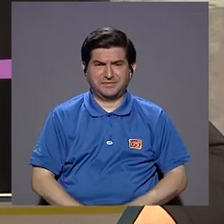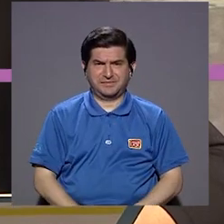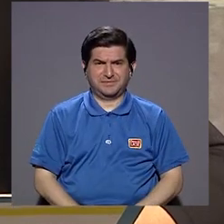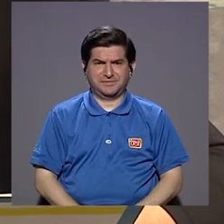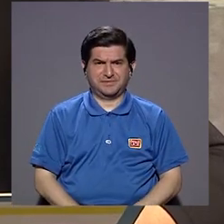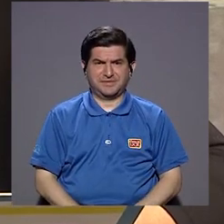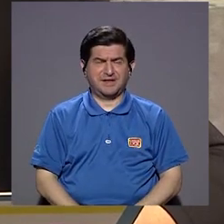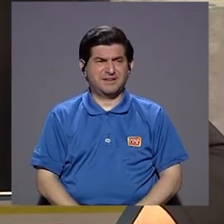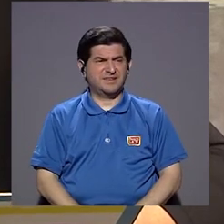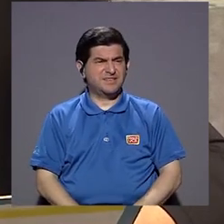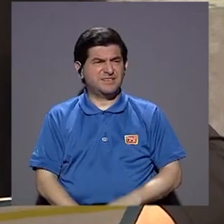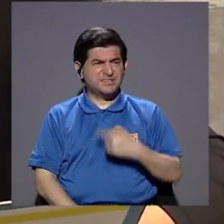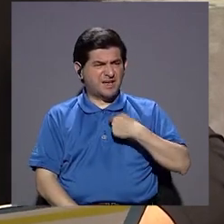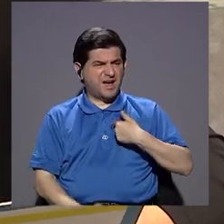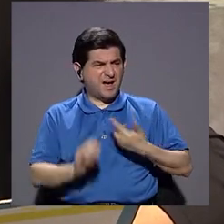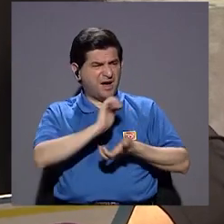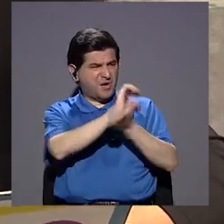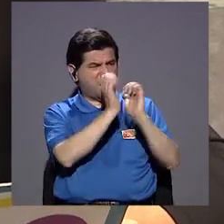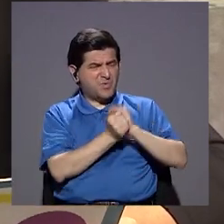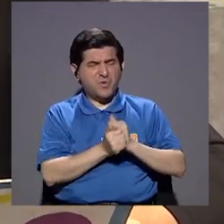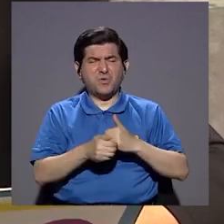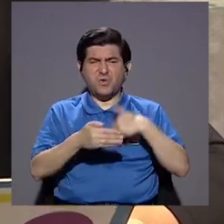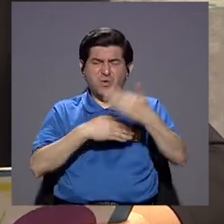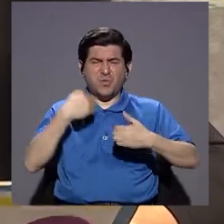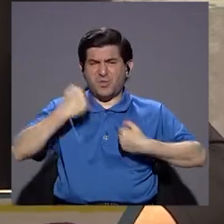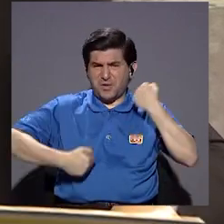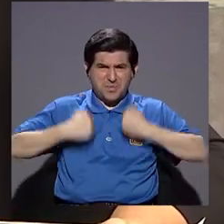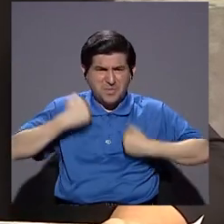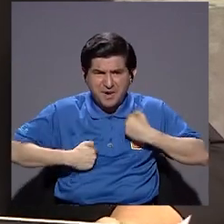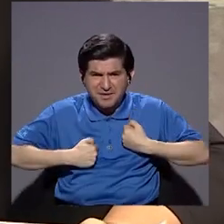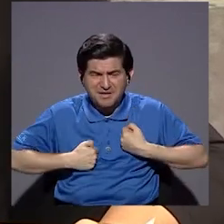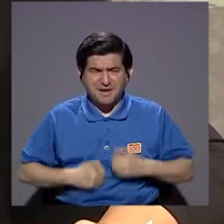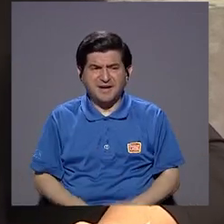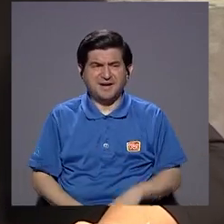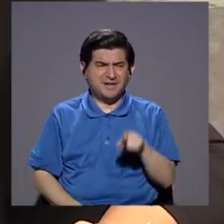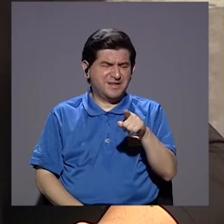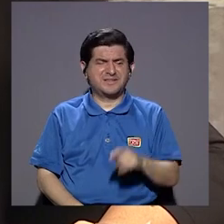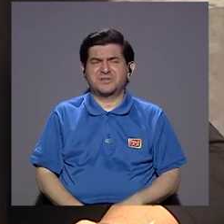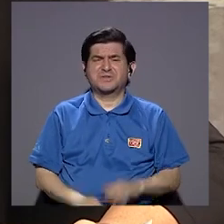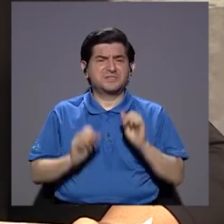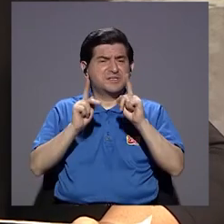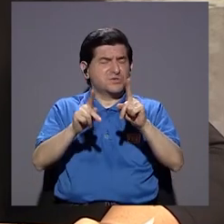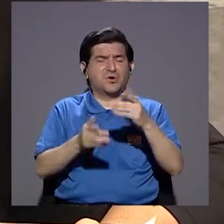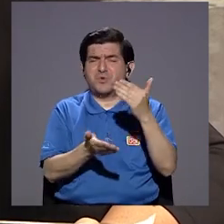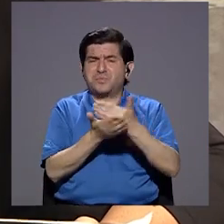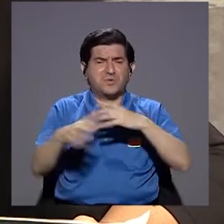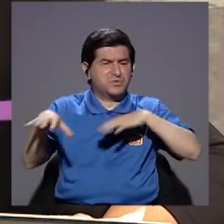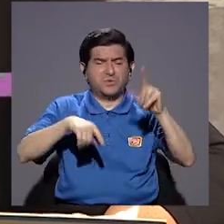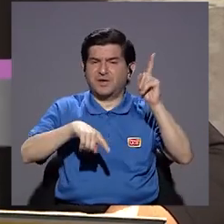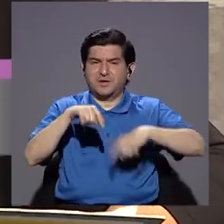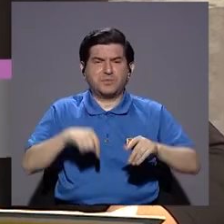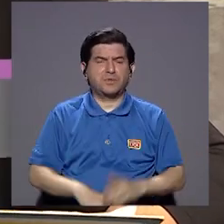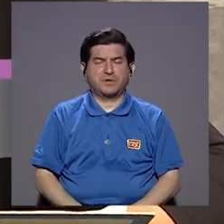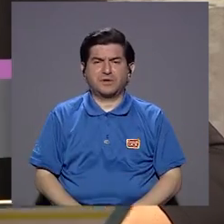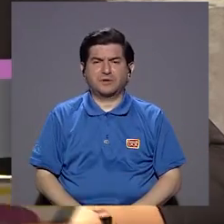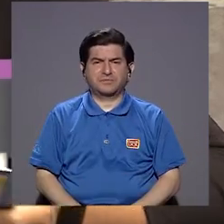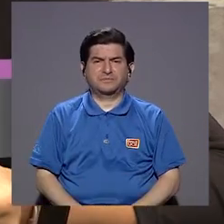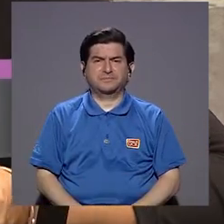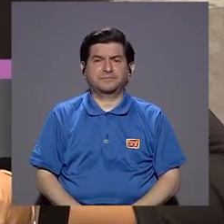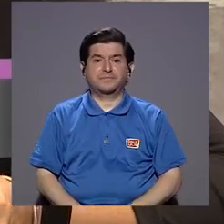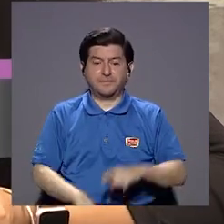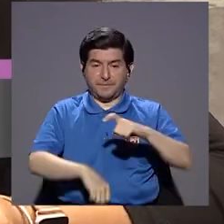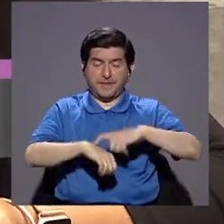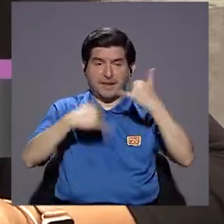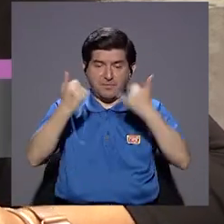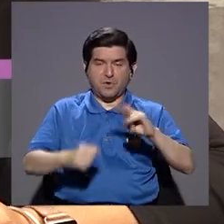como en tener que irte a cambiar, luego bañarte, luego entonces ya digamos como que se pierde esa posibilidad de pausa activa. Sí, depende para qué es lo que se quiera, exacto.